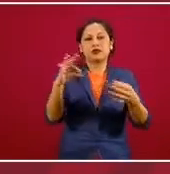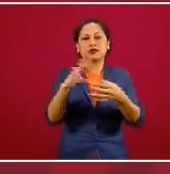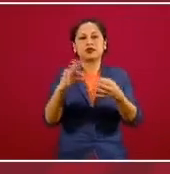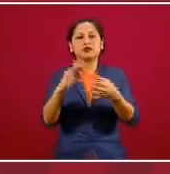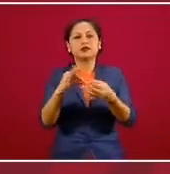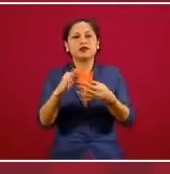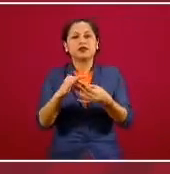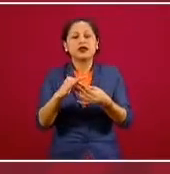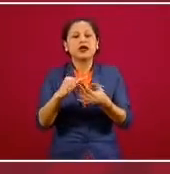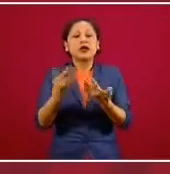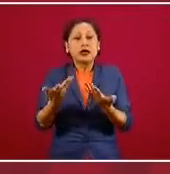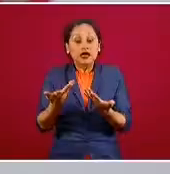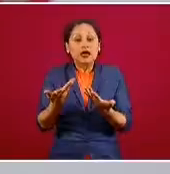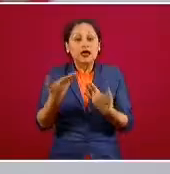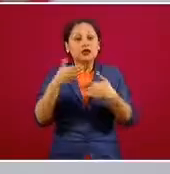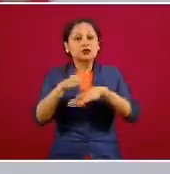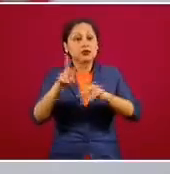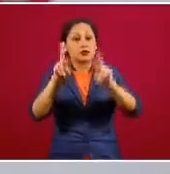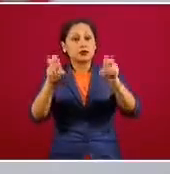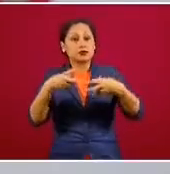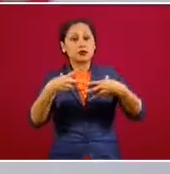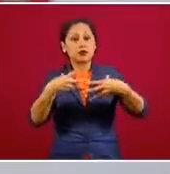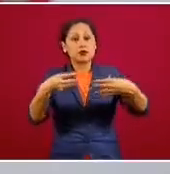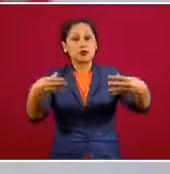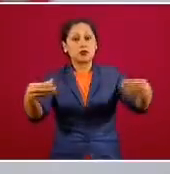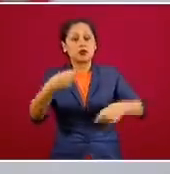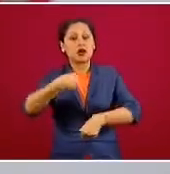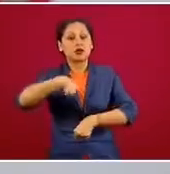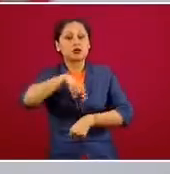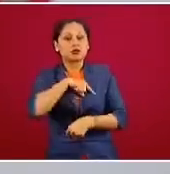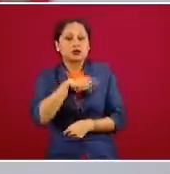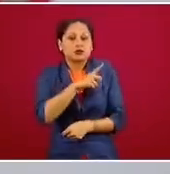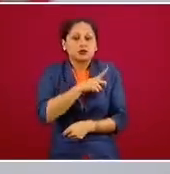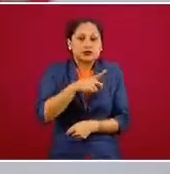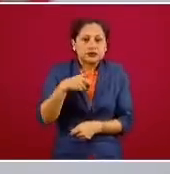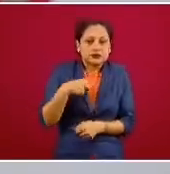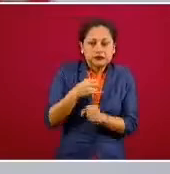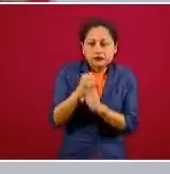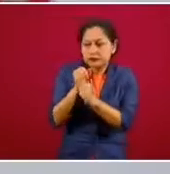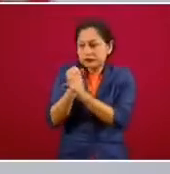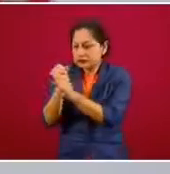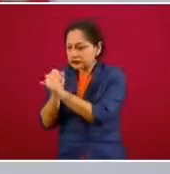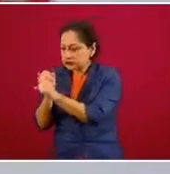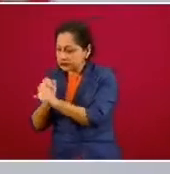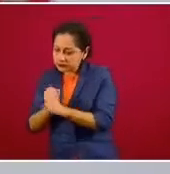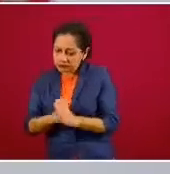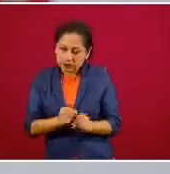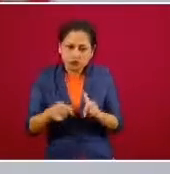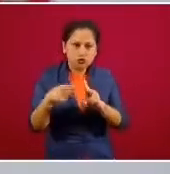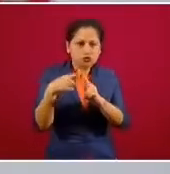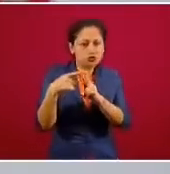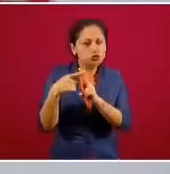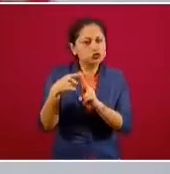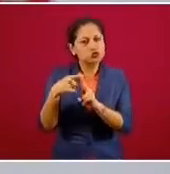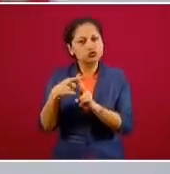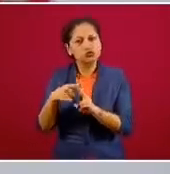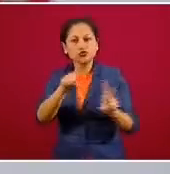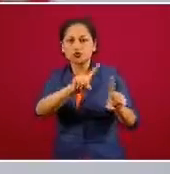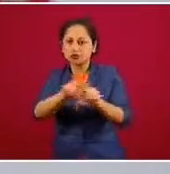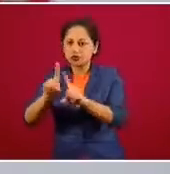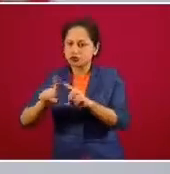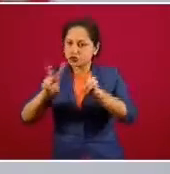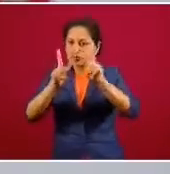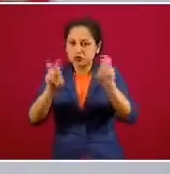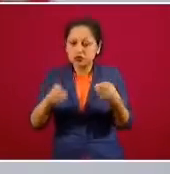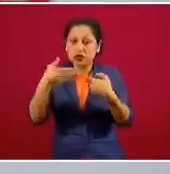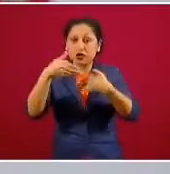actuar de una manera basada en evidencia documental, es decir, la información, los datos de la vigilancia epidemiológica,